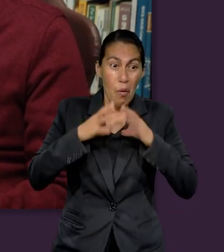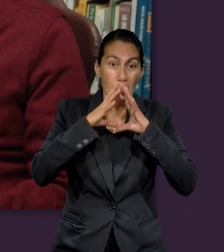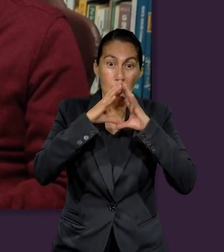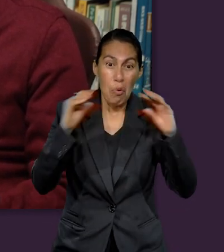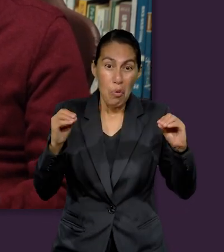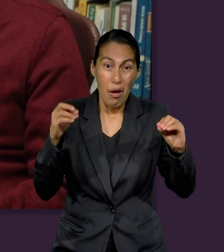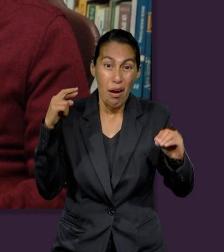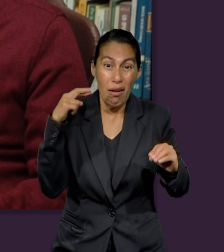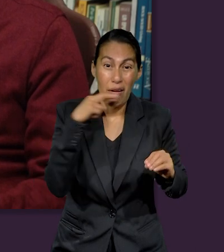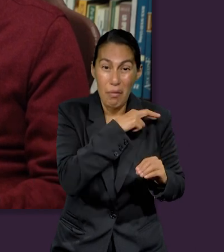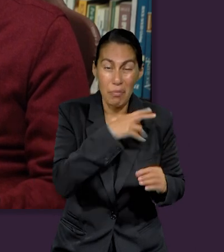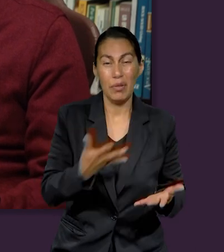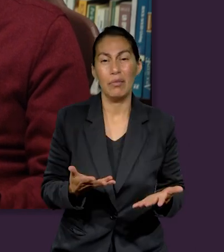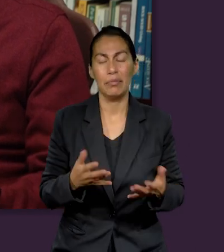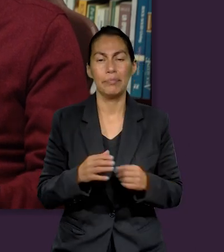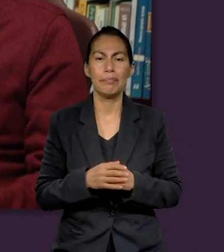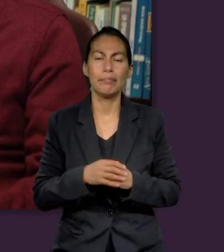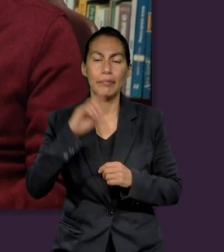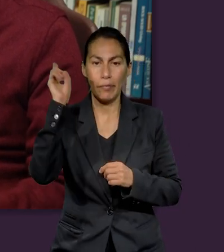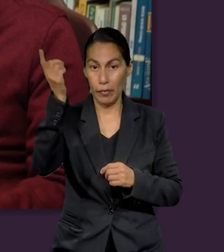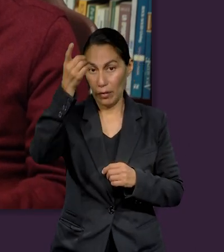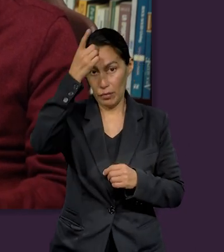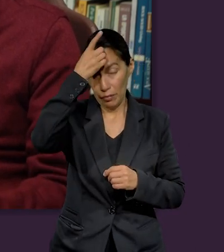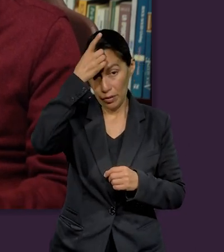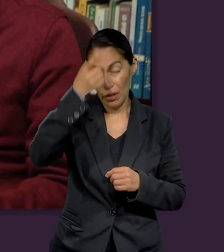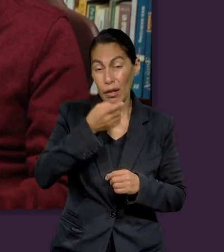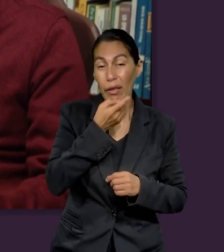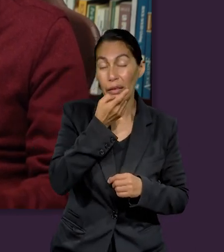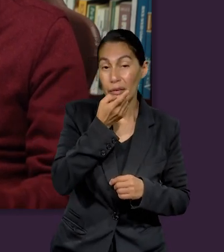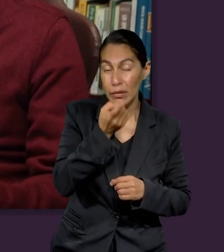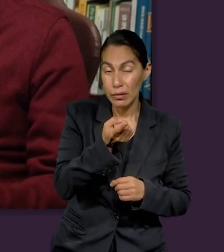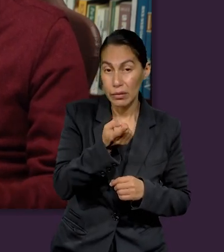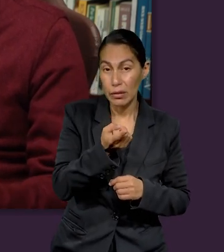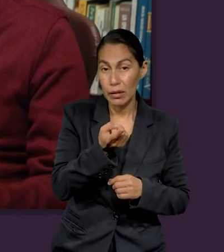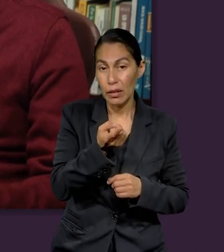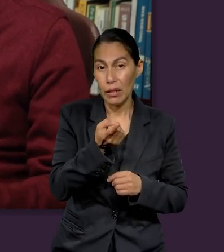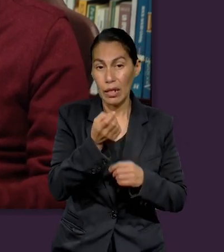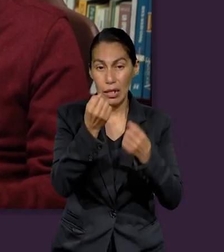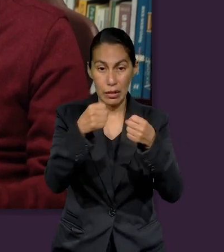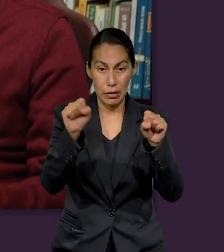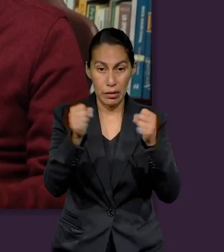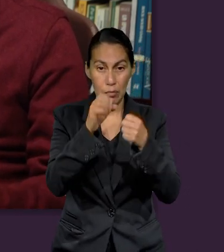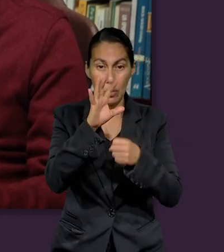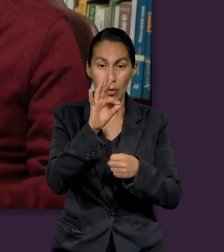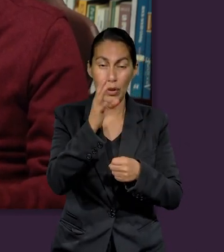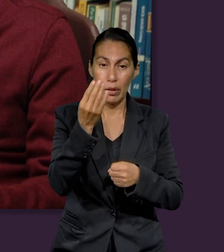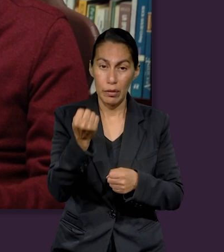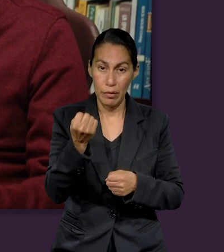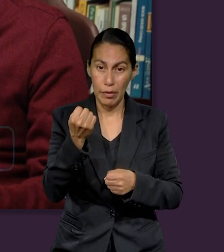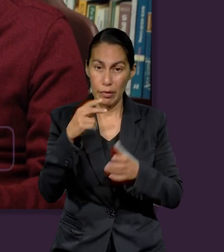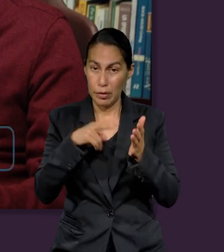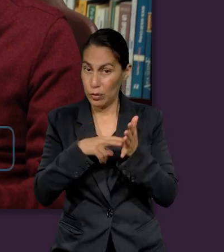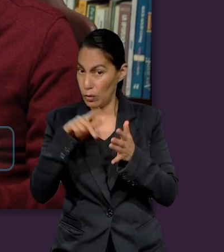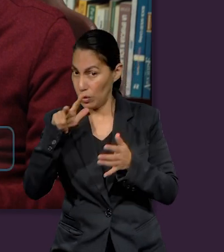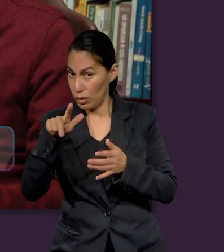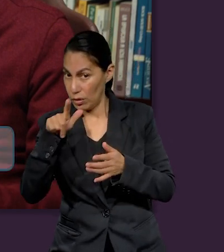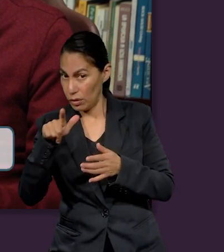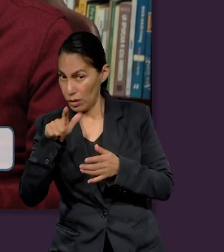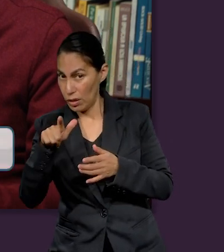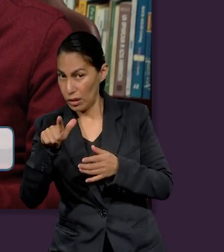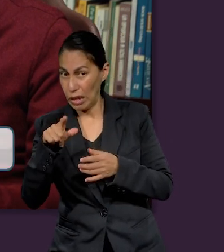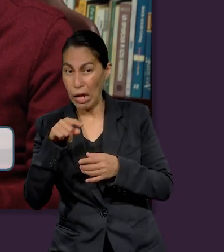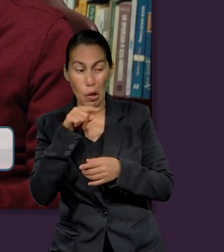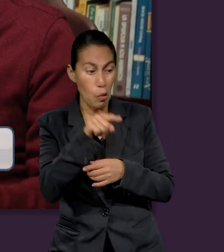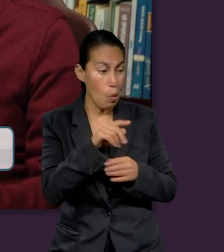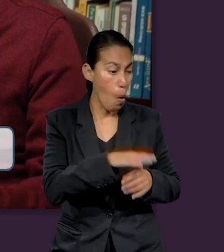es algo que pasa y el salmista declara allí en salmos 49:17 porque